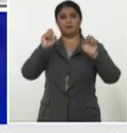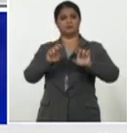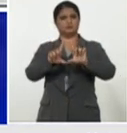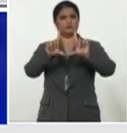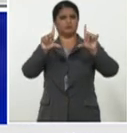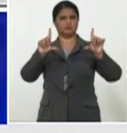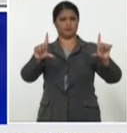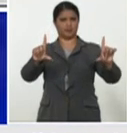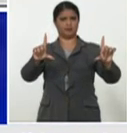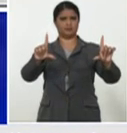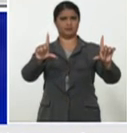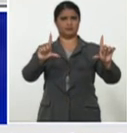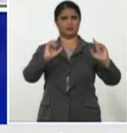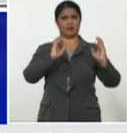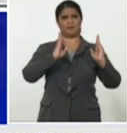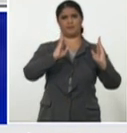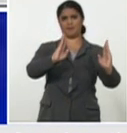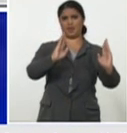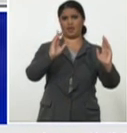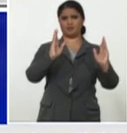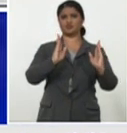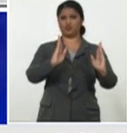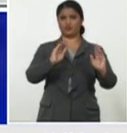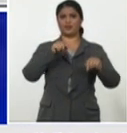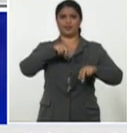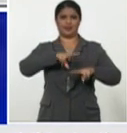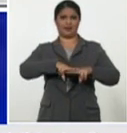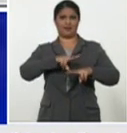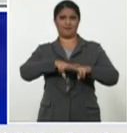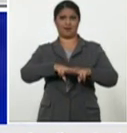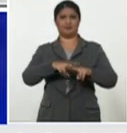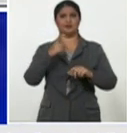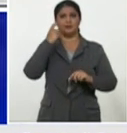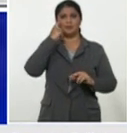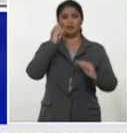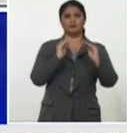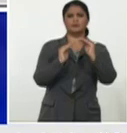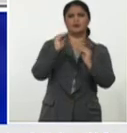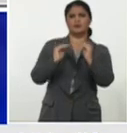una curva que, si bien no sube mucho, no baja.